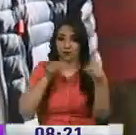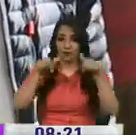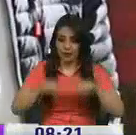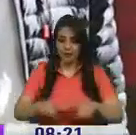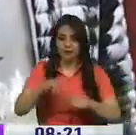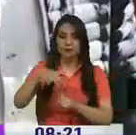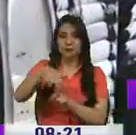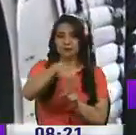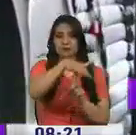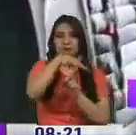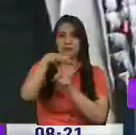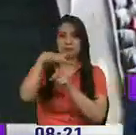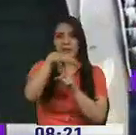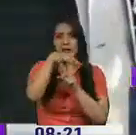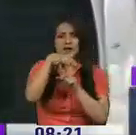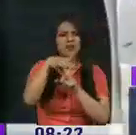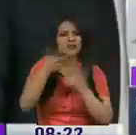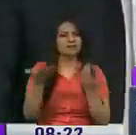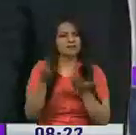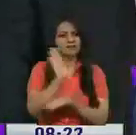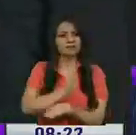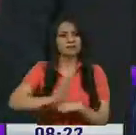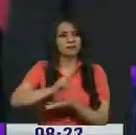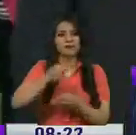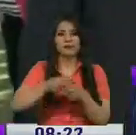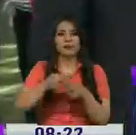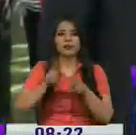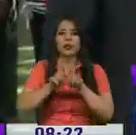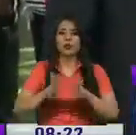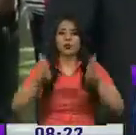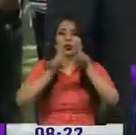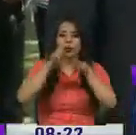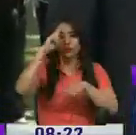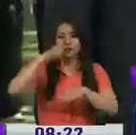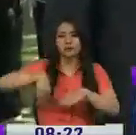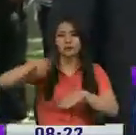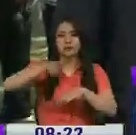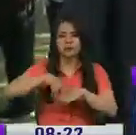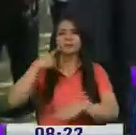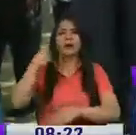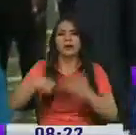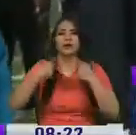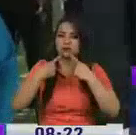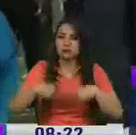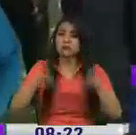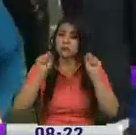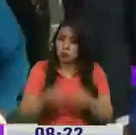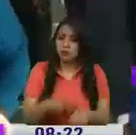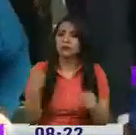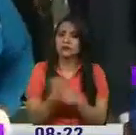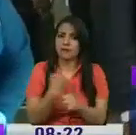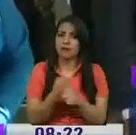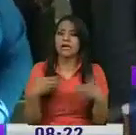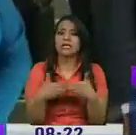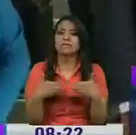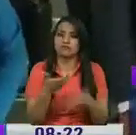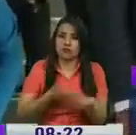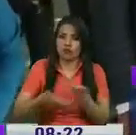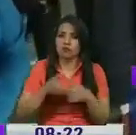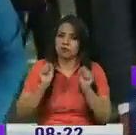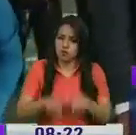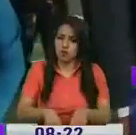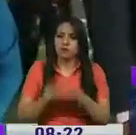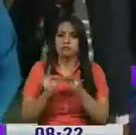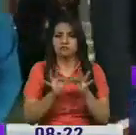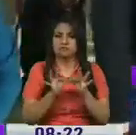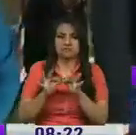Parque de la Ciudadela Unión Nacional, Robert, precisamente para comunicar que sí se puede trabajar en equipo, que sí se puede mantener